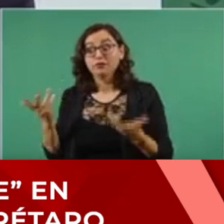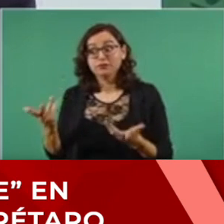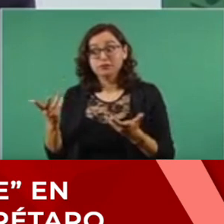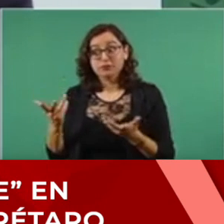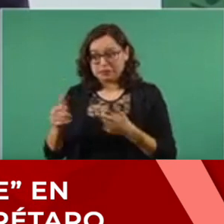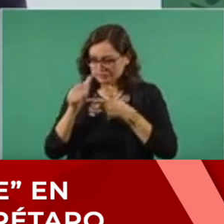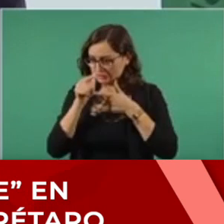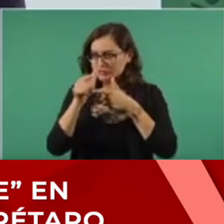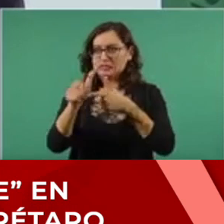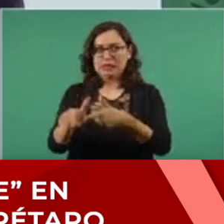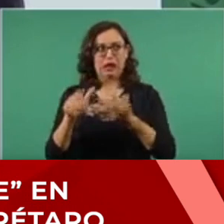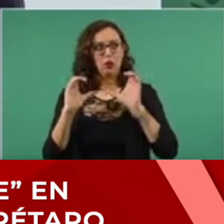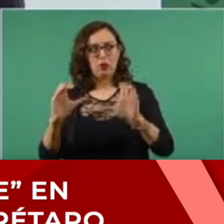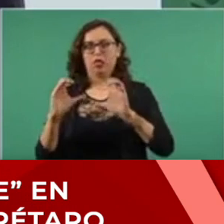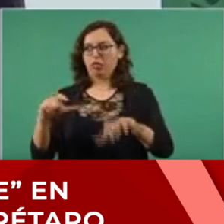mismo